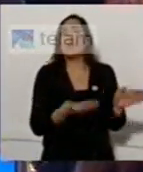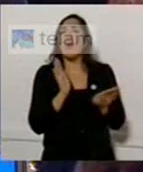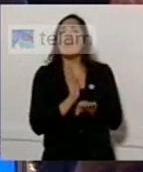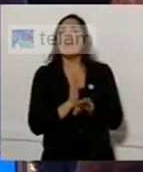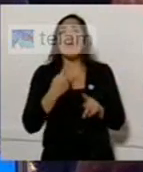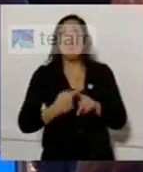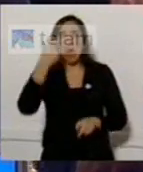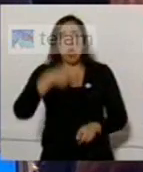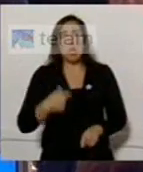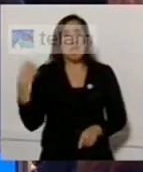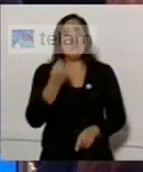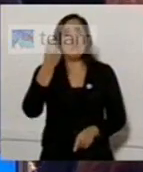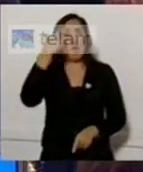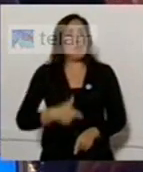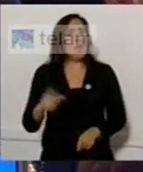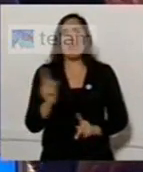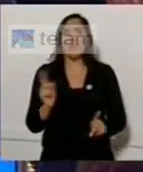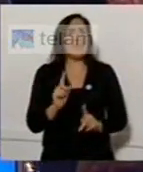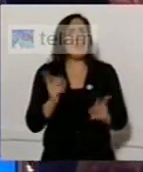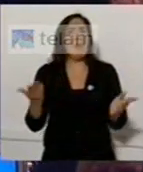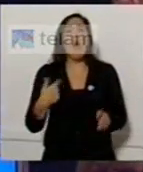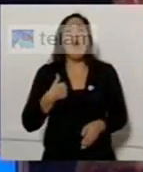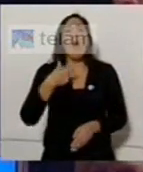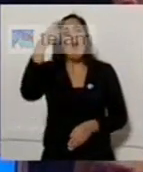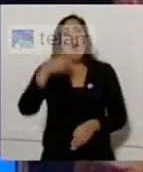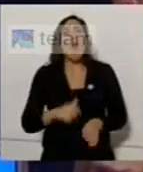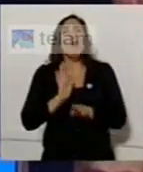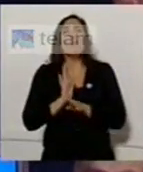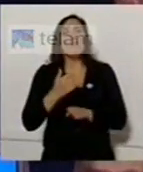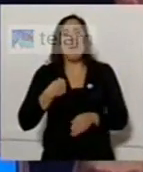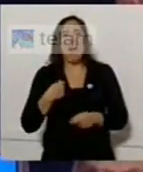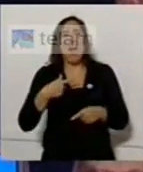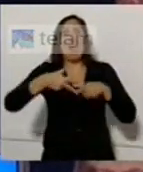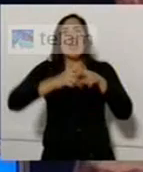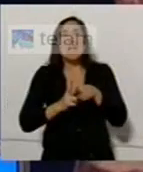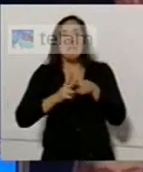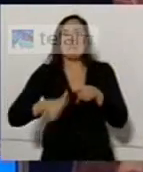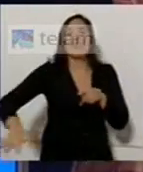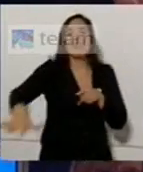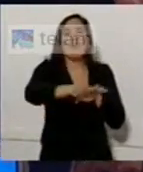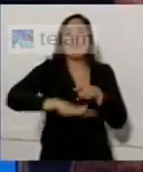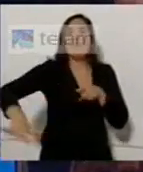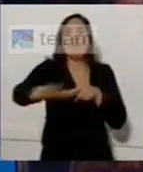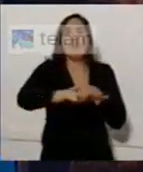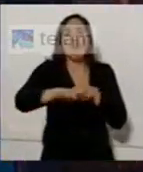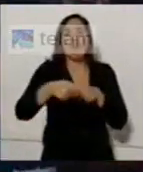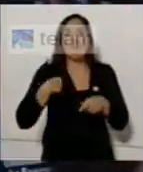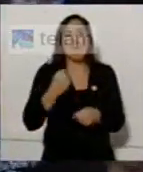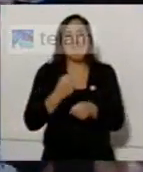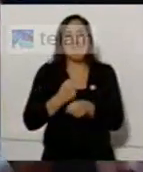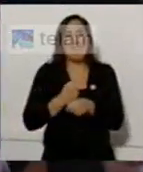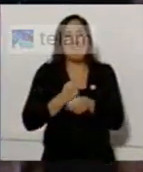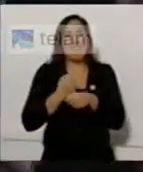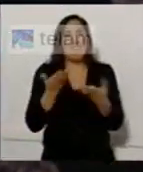nosotros mismos. Somos apenas una herramienta de ustedes, del pueblo. Y me